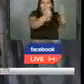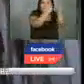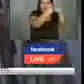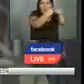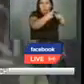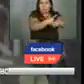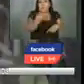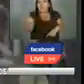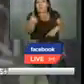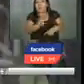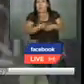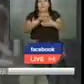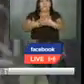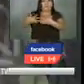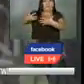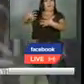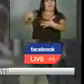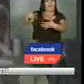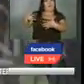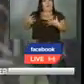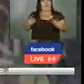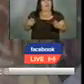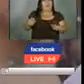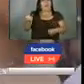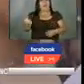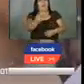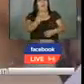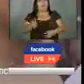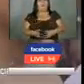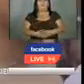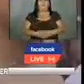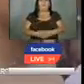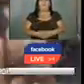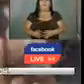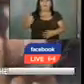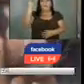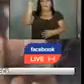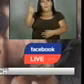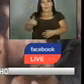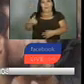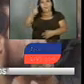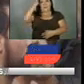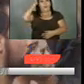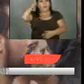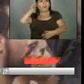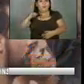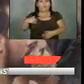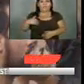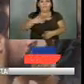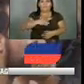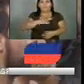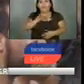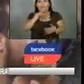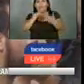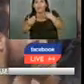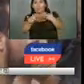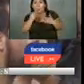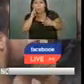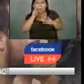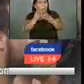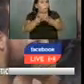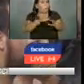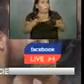criminales que por años han mantenido en zozobra a la población. Gustavo Villatoro además aseguró que se han reducido los